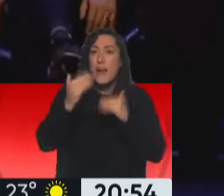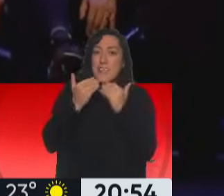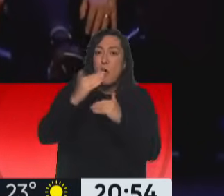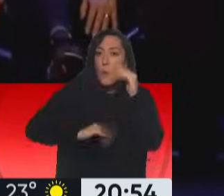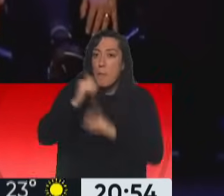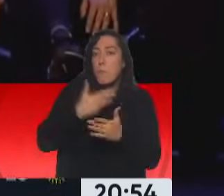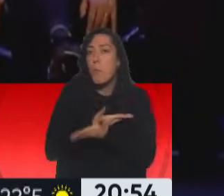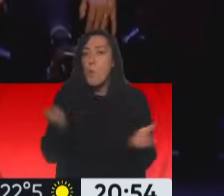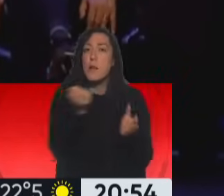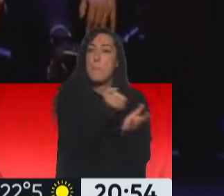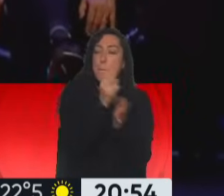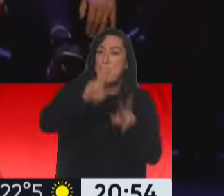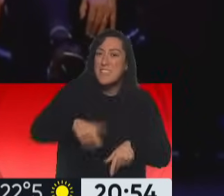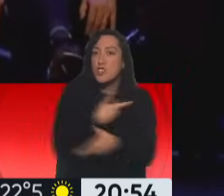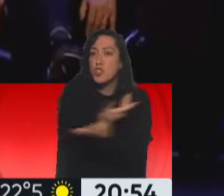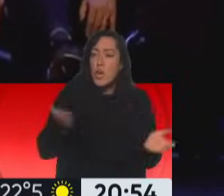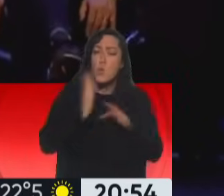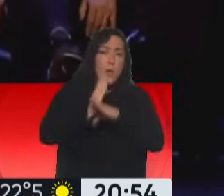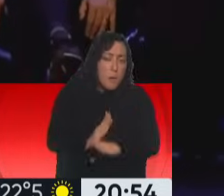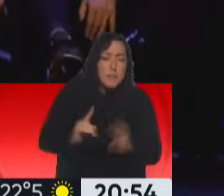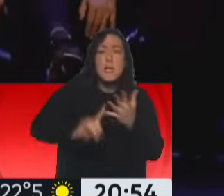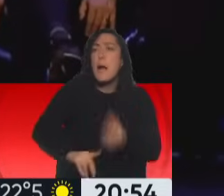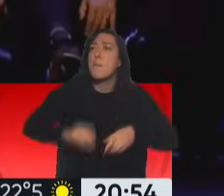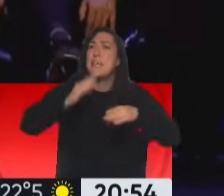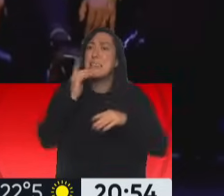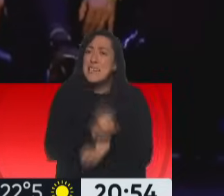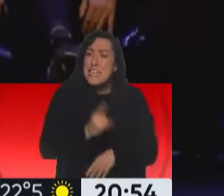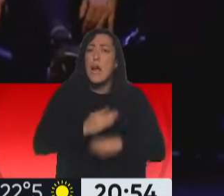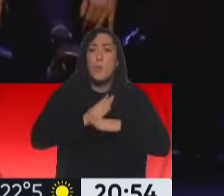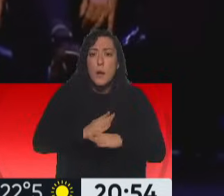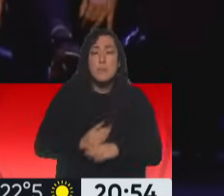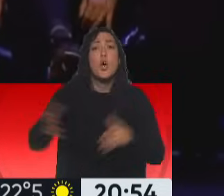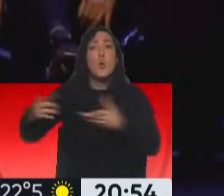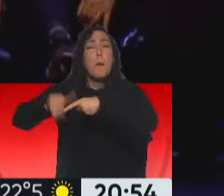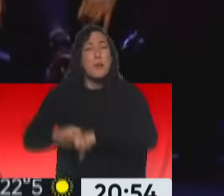y los planes. Nunca más a la mentira. En definitiva,